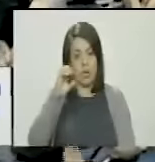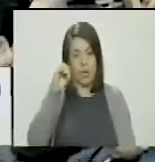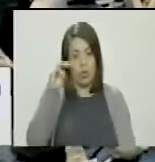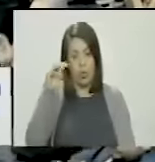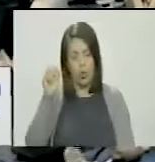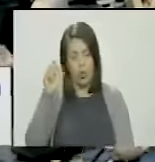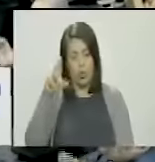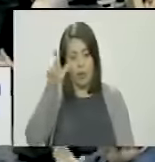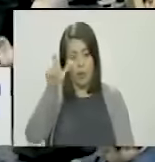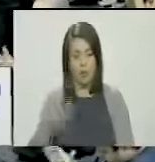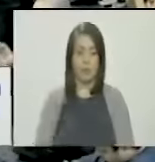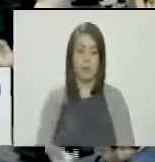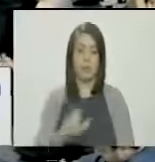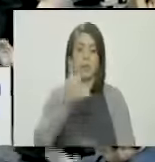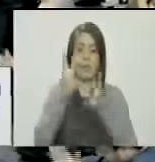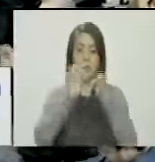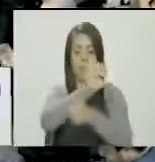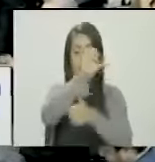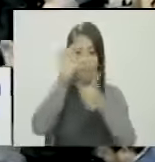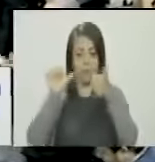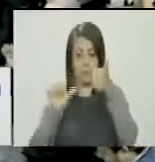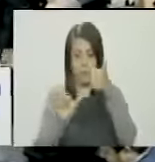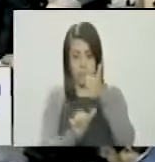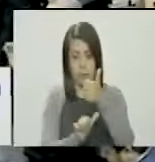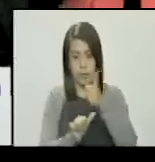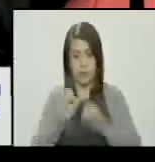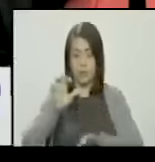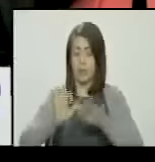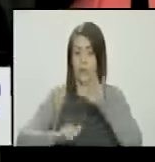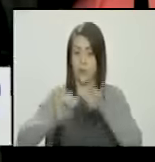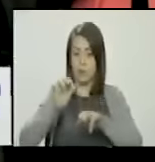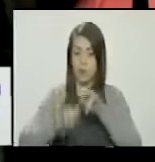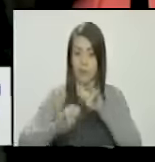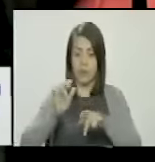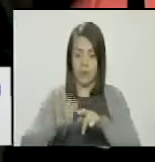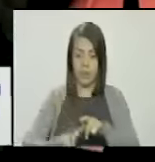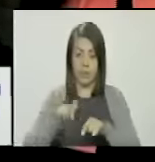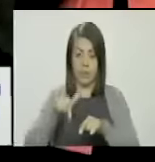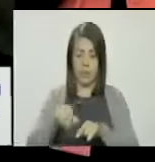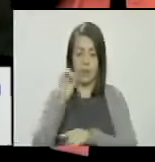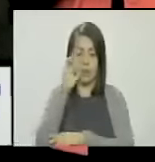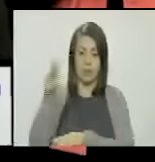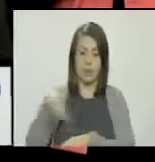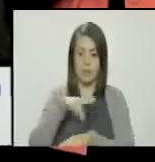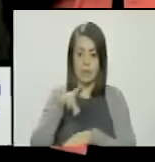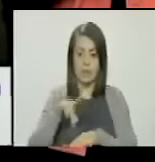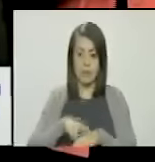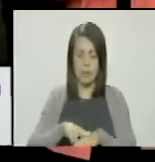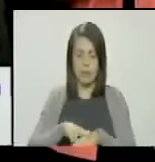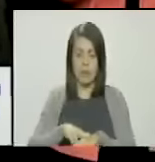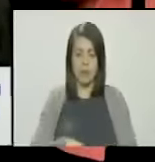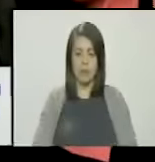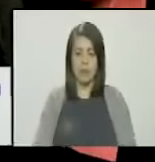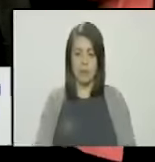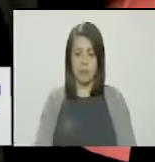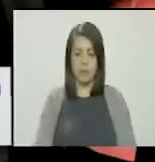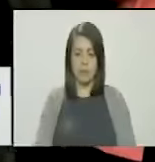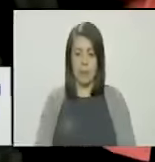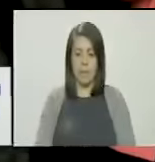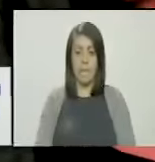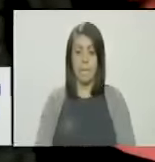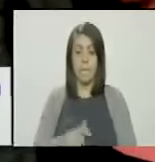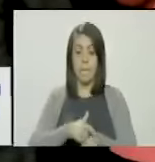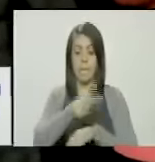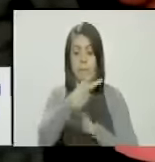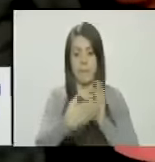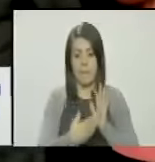Molina Palencia para que ejerza funciones como subsecretario de la Asamblea Nacional